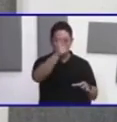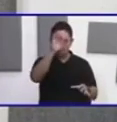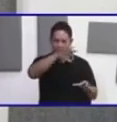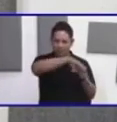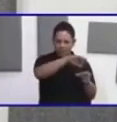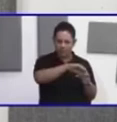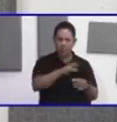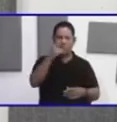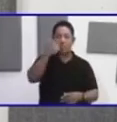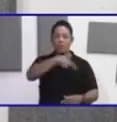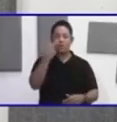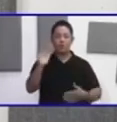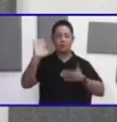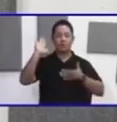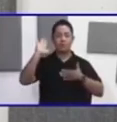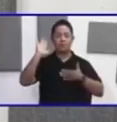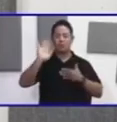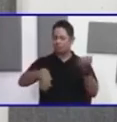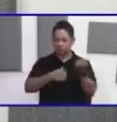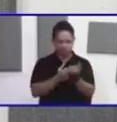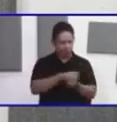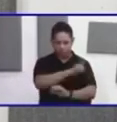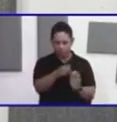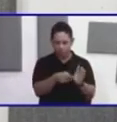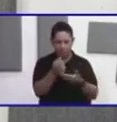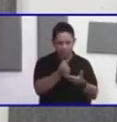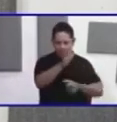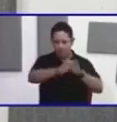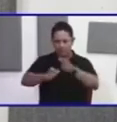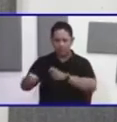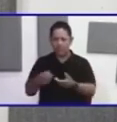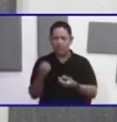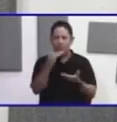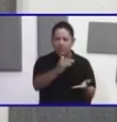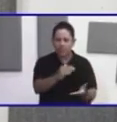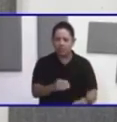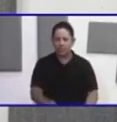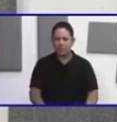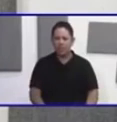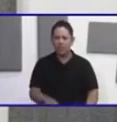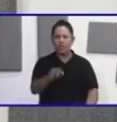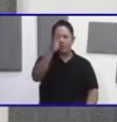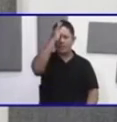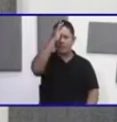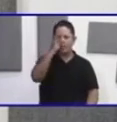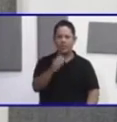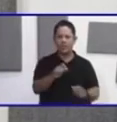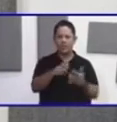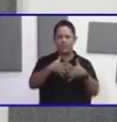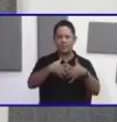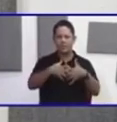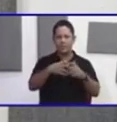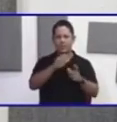promised and he want to fulfill with his promise. We want to give a hospital to the community and we want to